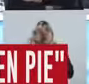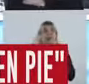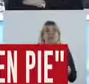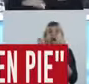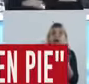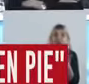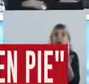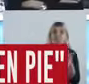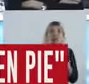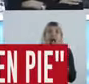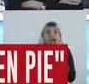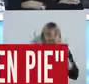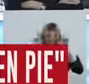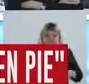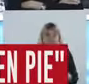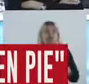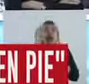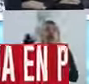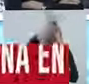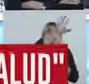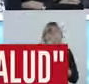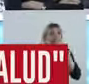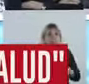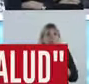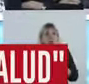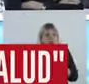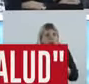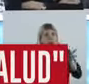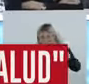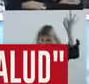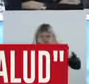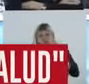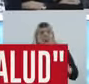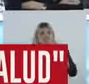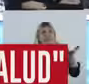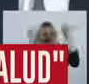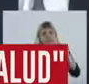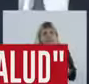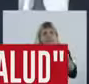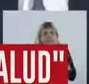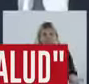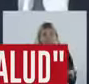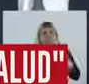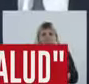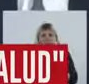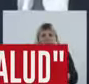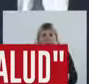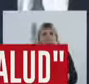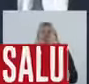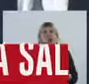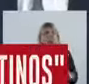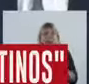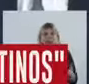Y quiero un país que le dé a cada rincón de la Argentina la posibilidad de